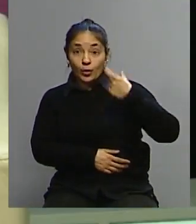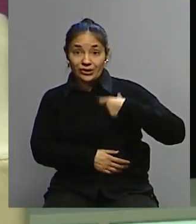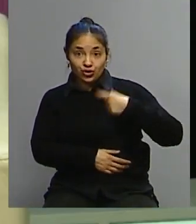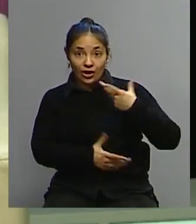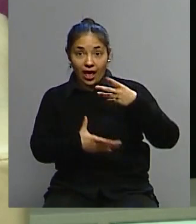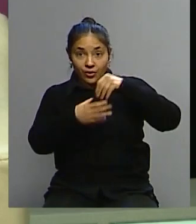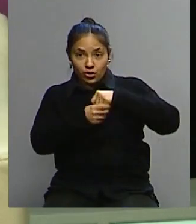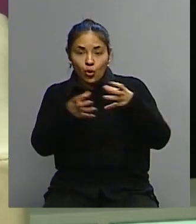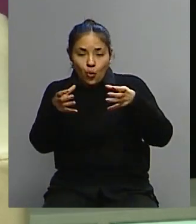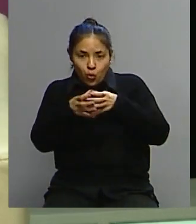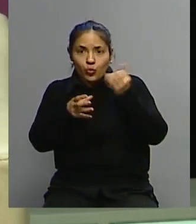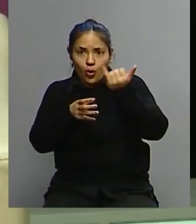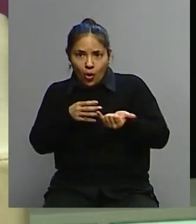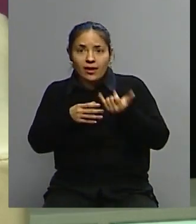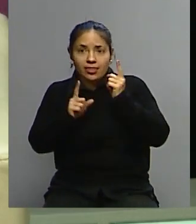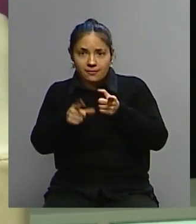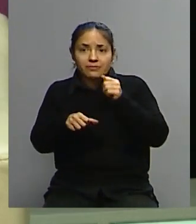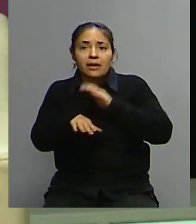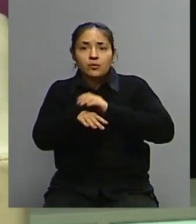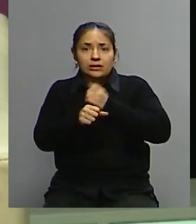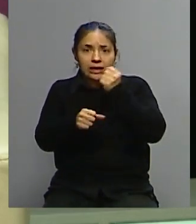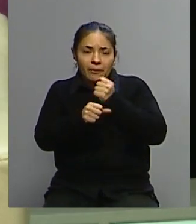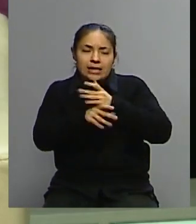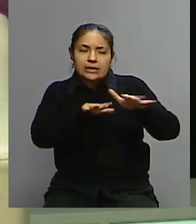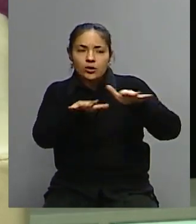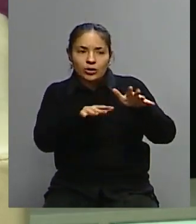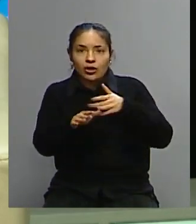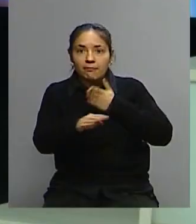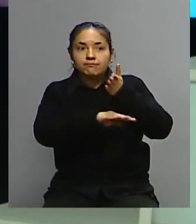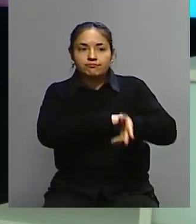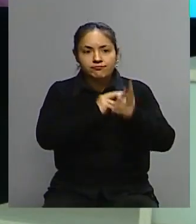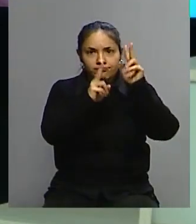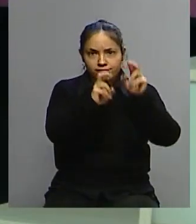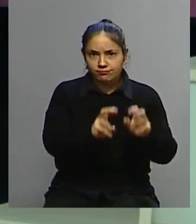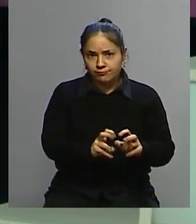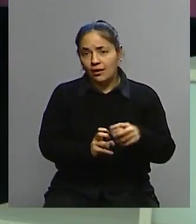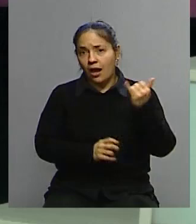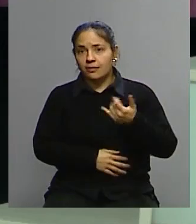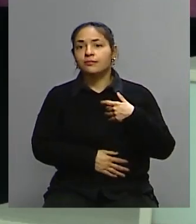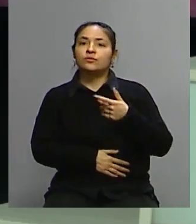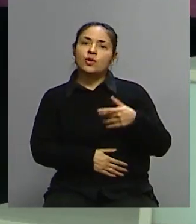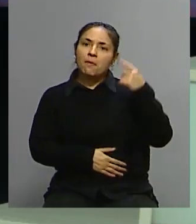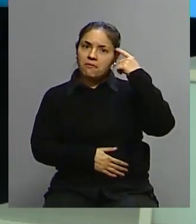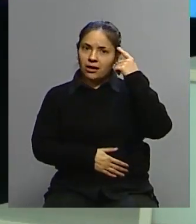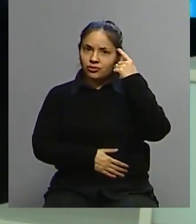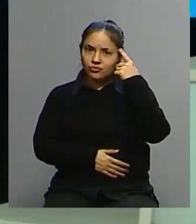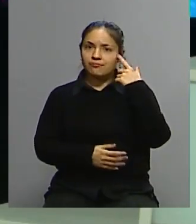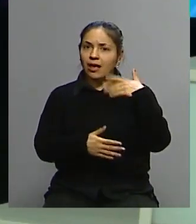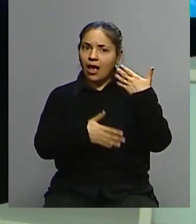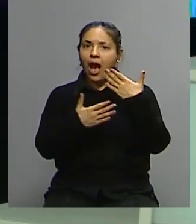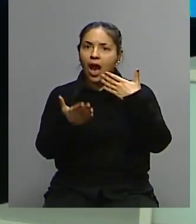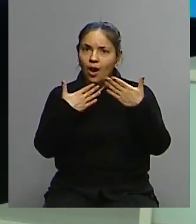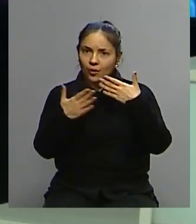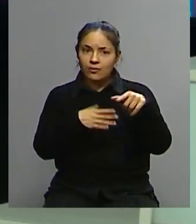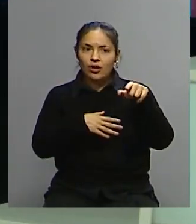se encargan de abordar este tipo de situaciones. Bueno, me parece que da para que lo hablemos, así que yo te voy a volver a invitar, Belén, para